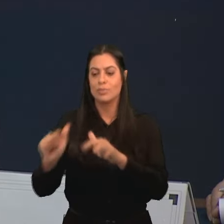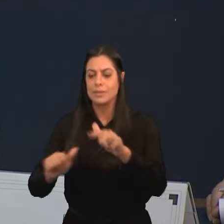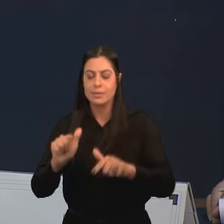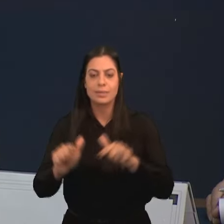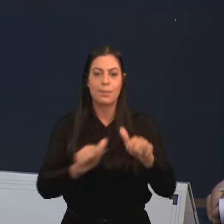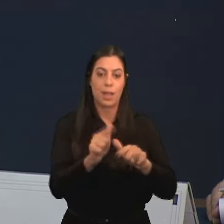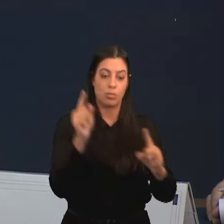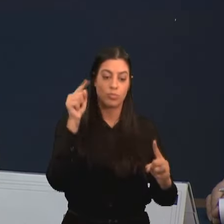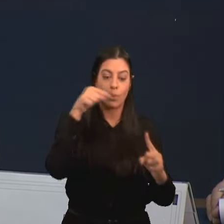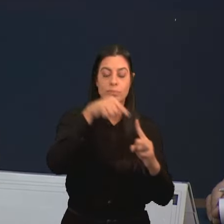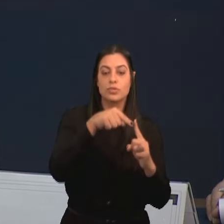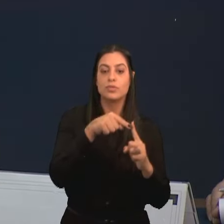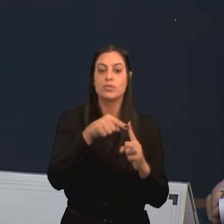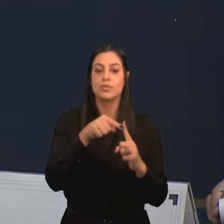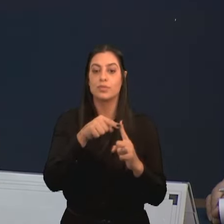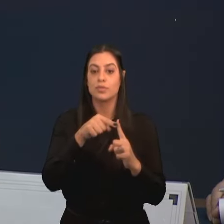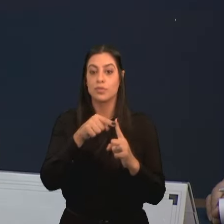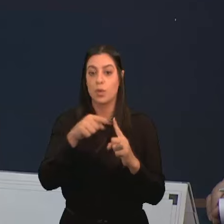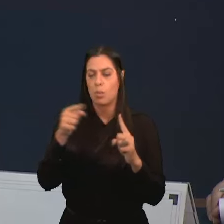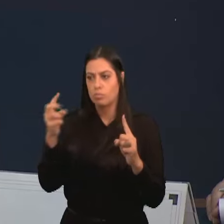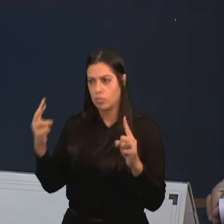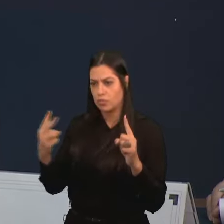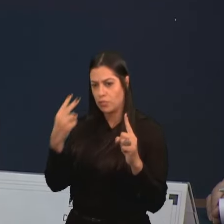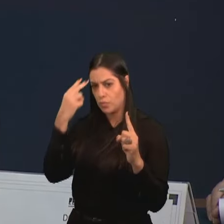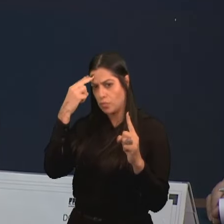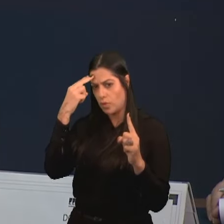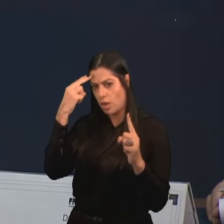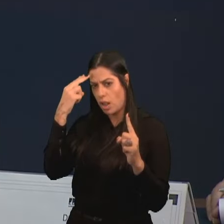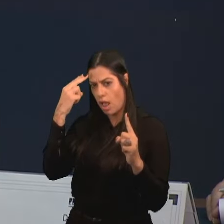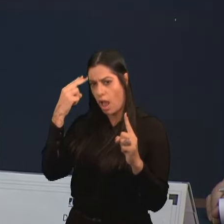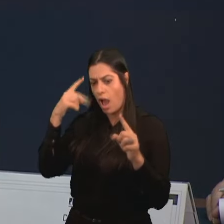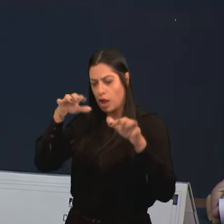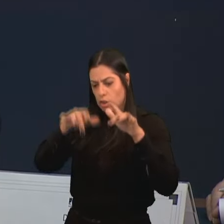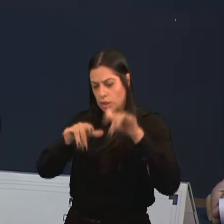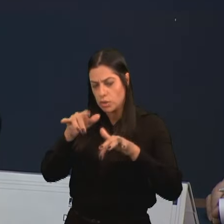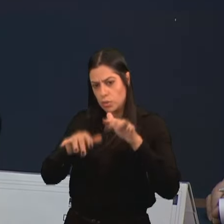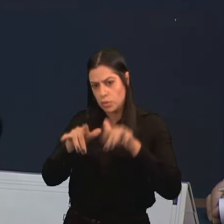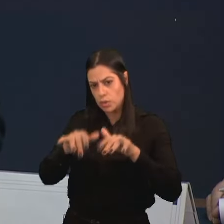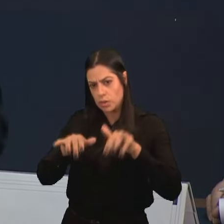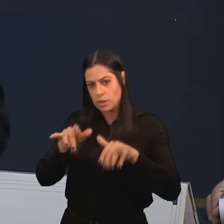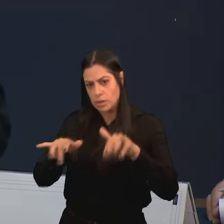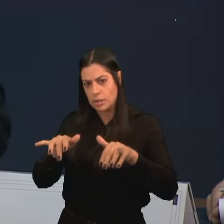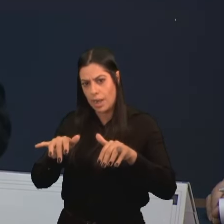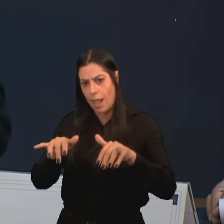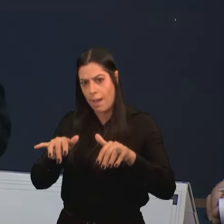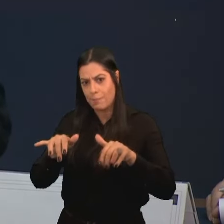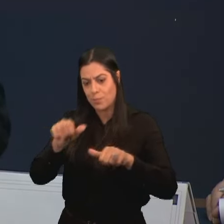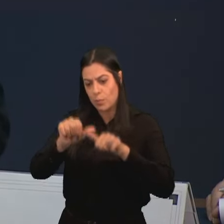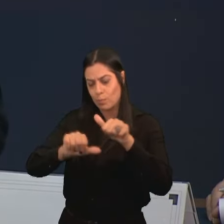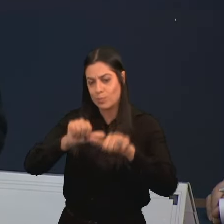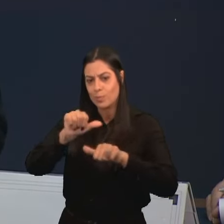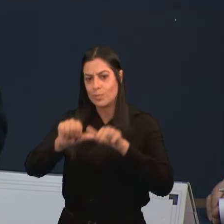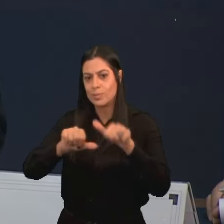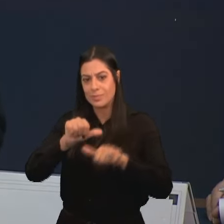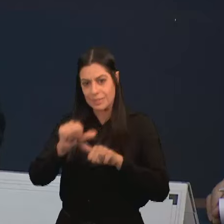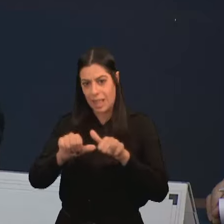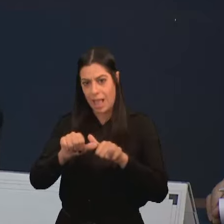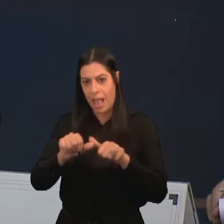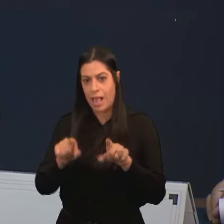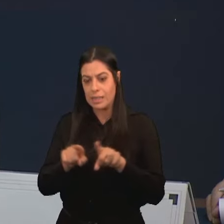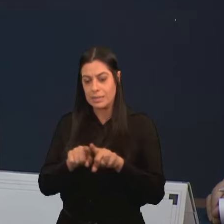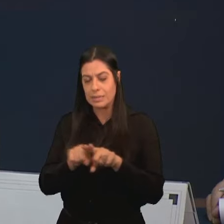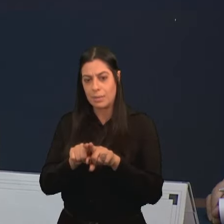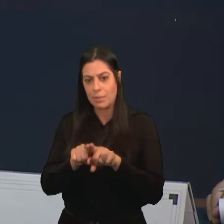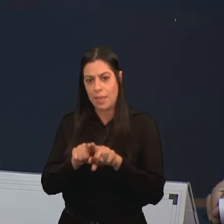procesos, tiene el objetivo de monitorar, registrar y alterar, cambiar